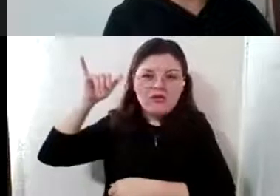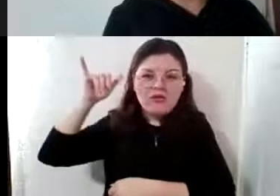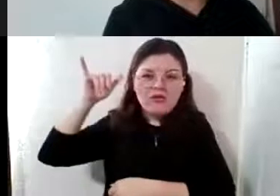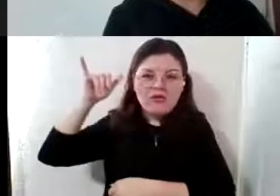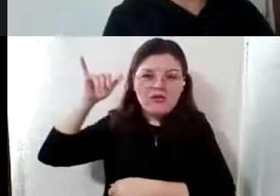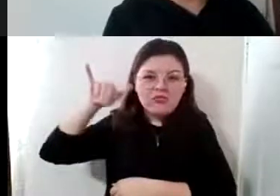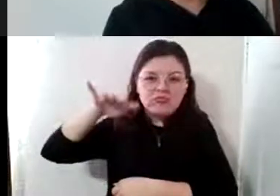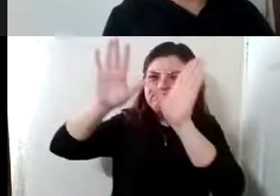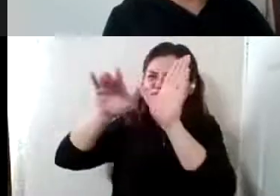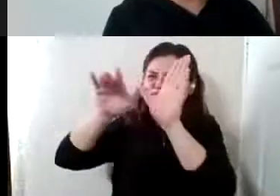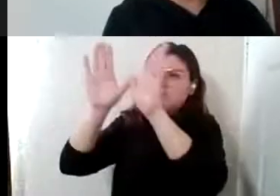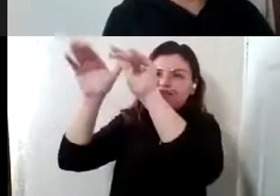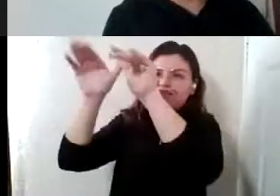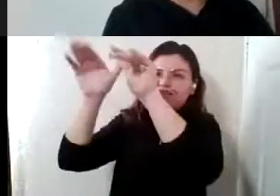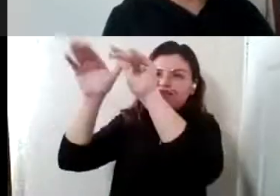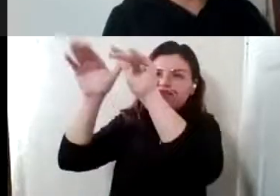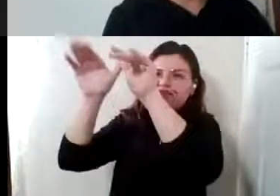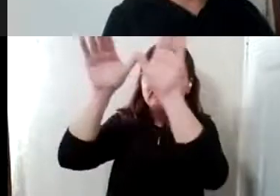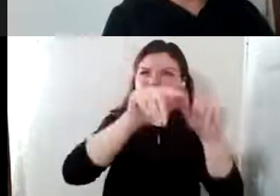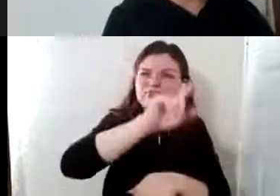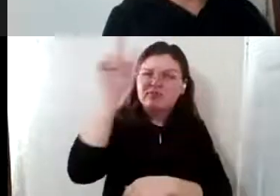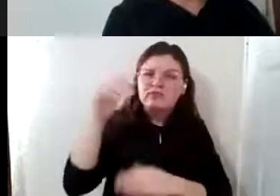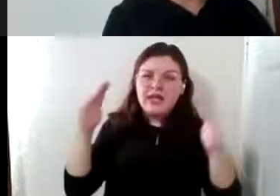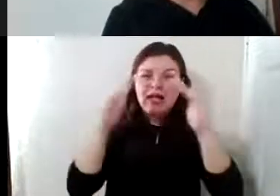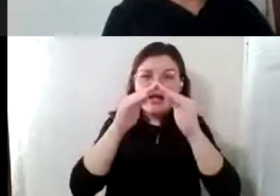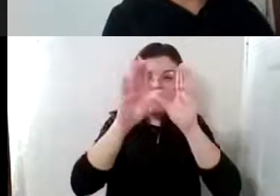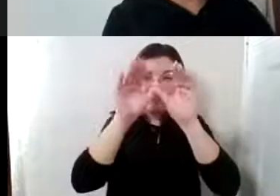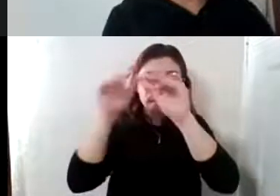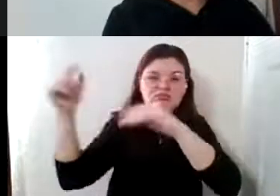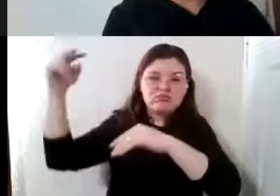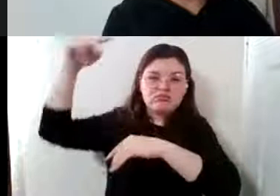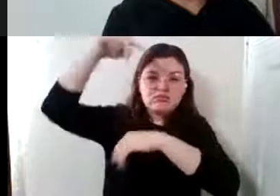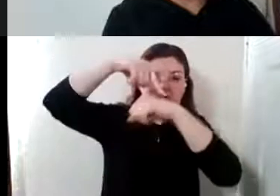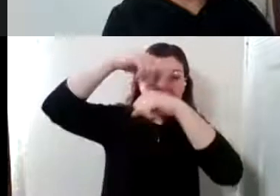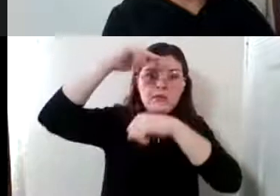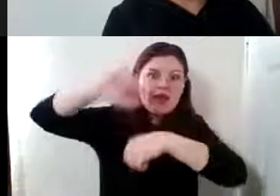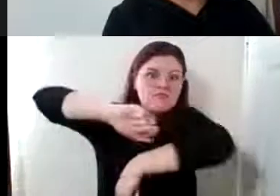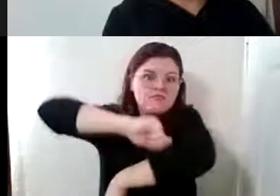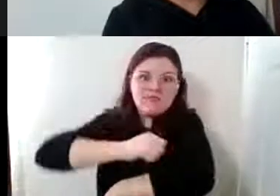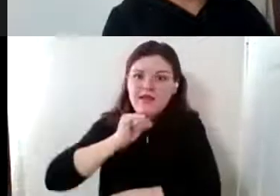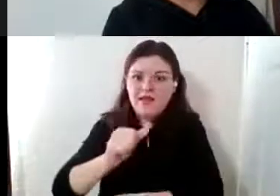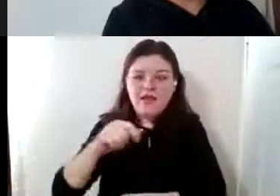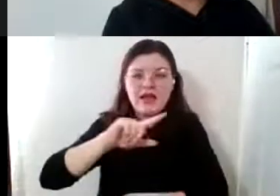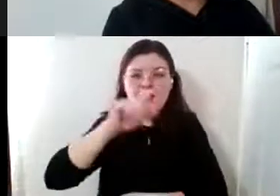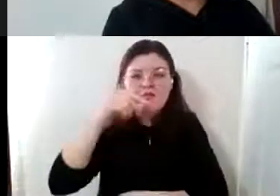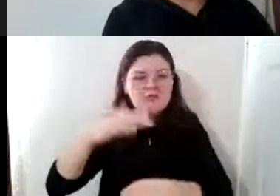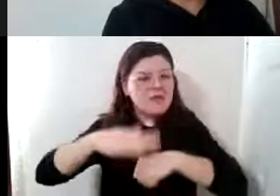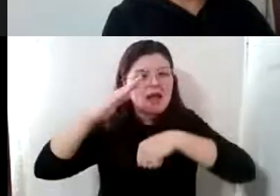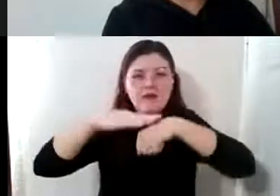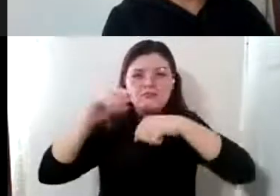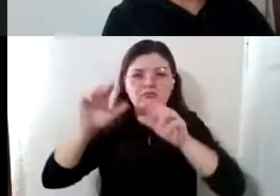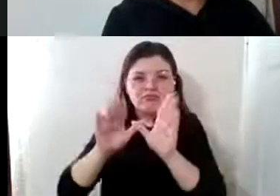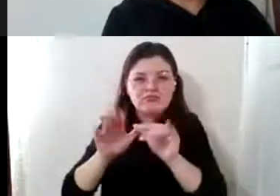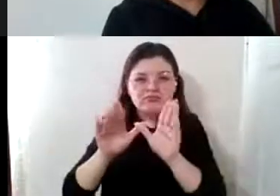arriba. Y que subía hasta el techo para que ya no la pellizcaran más. Y subía y subía. Y